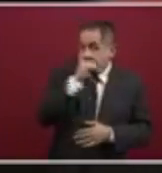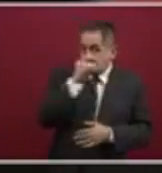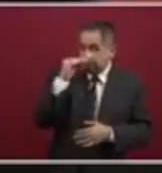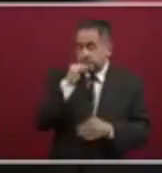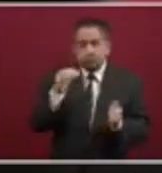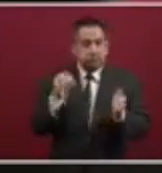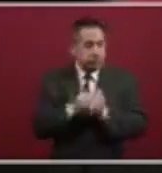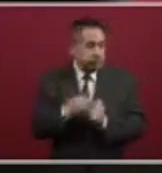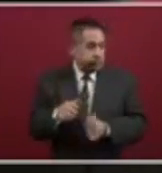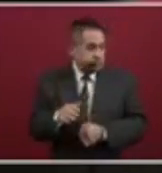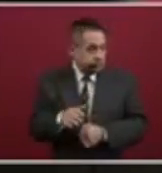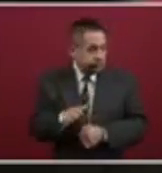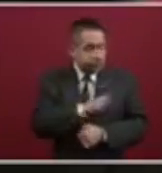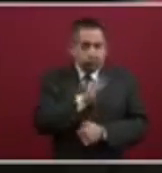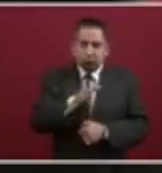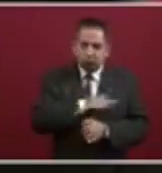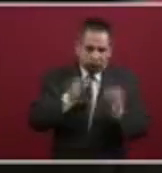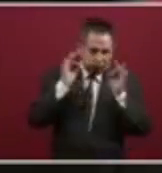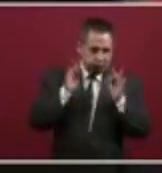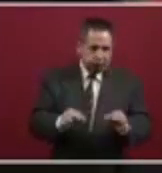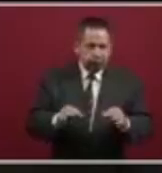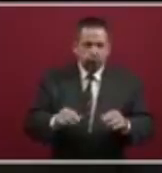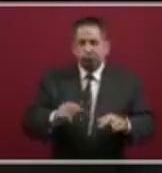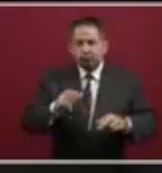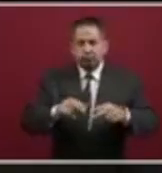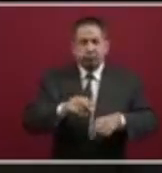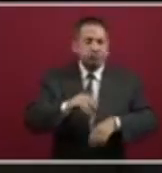calidad, en todos los niveles